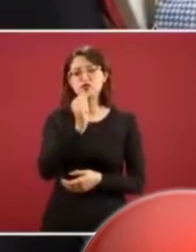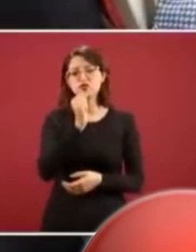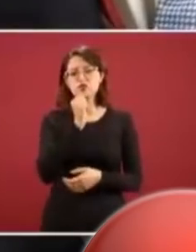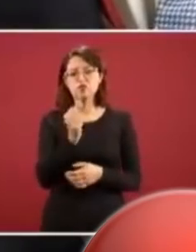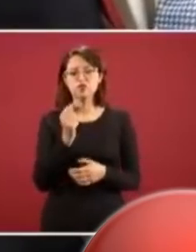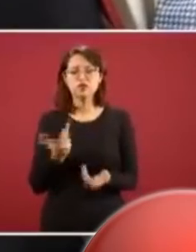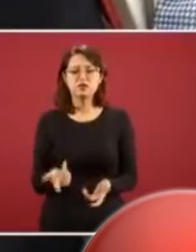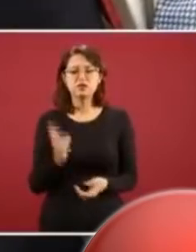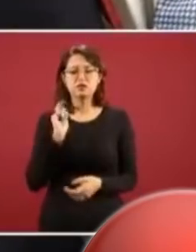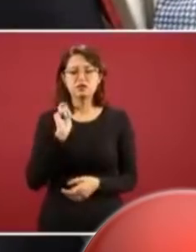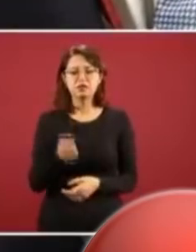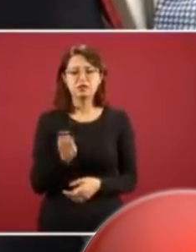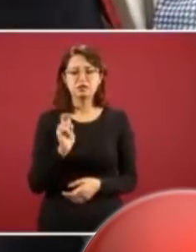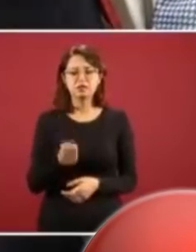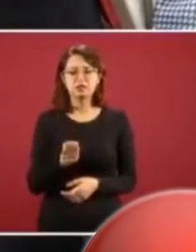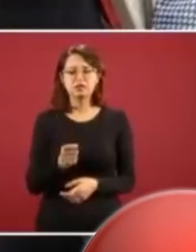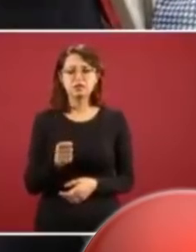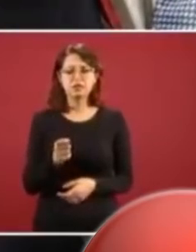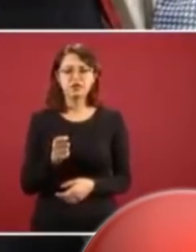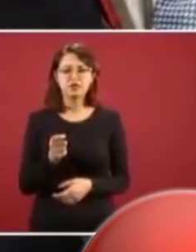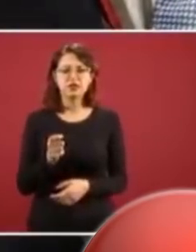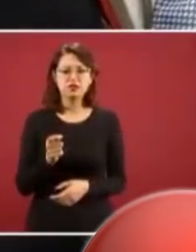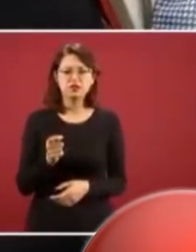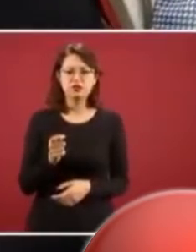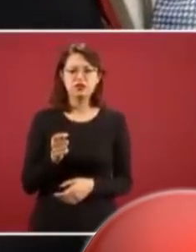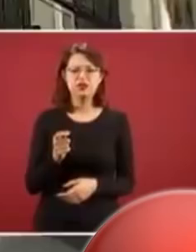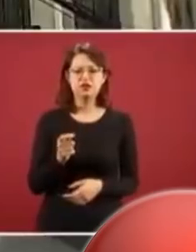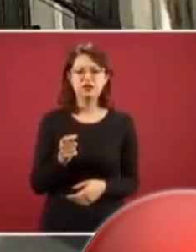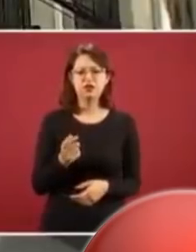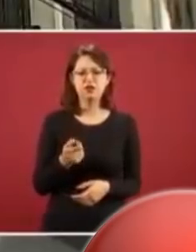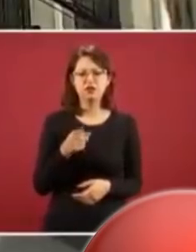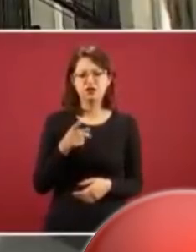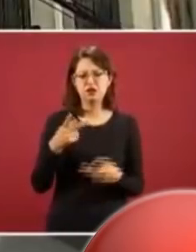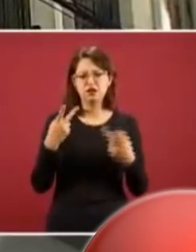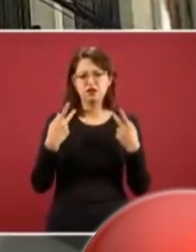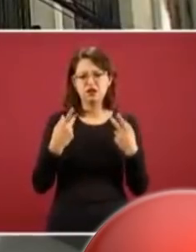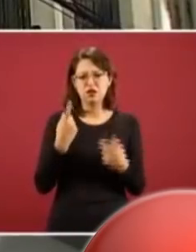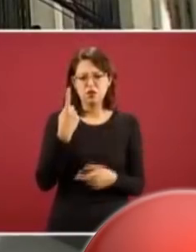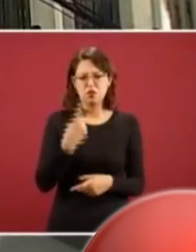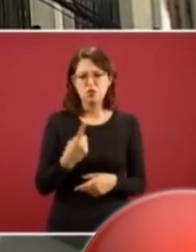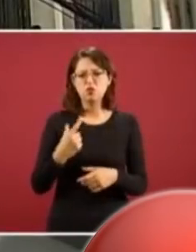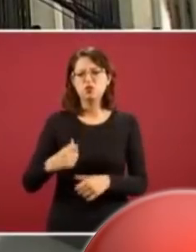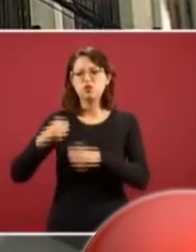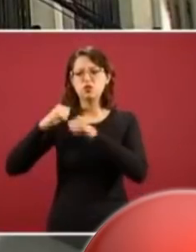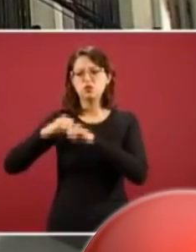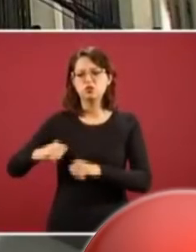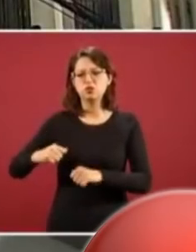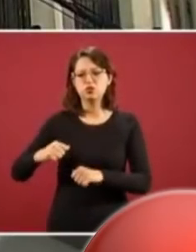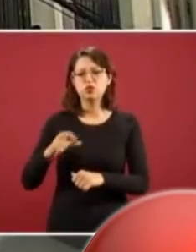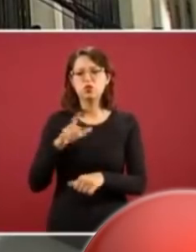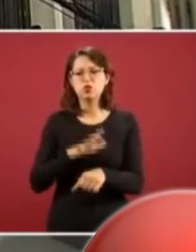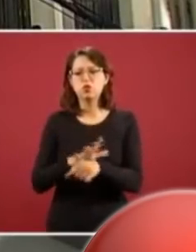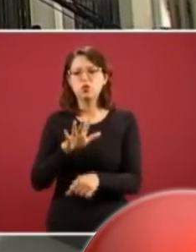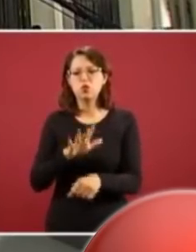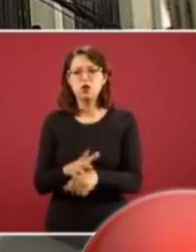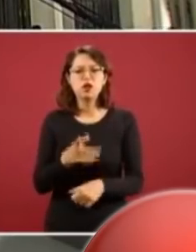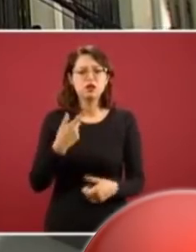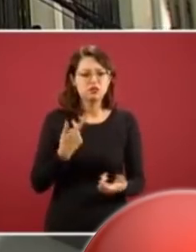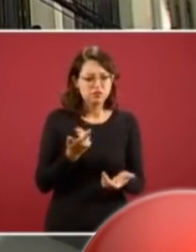equivale a que cada uno, hay una figura ahí que se dedica a esto, a cobrar estos créditos fiscales, que es la figura del ejecutivo